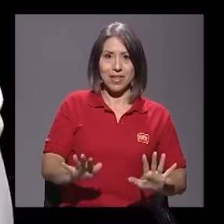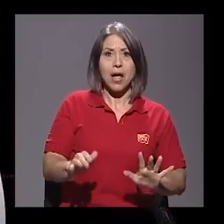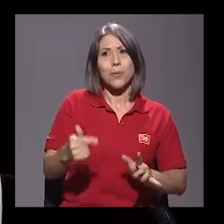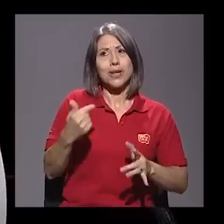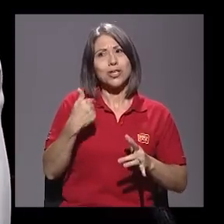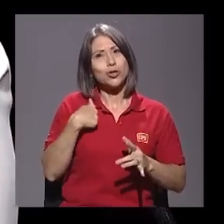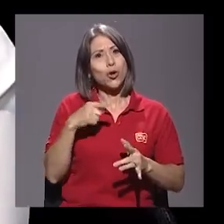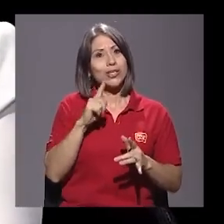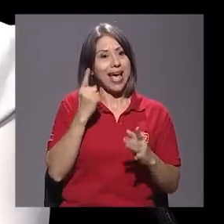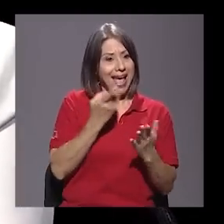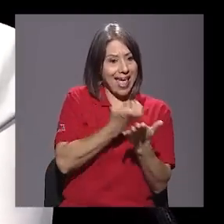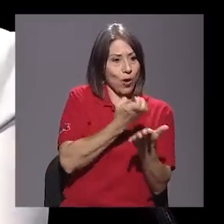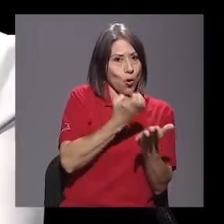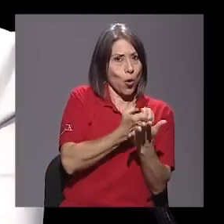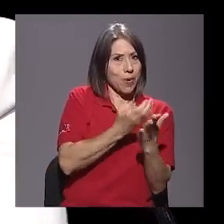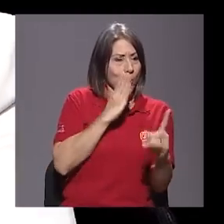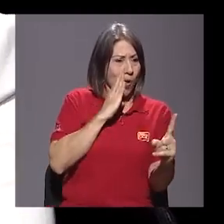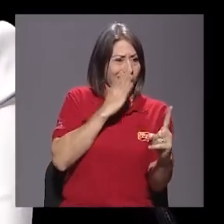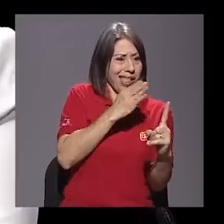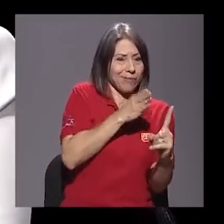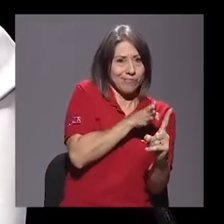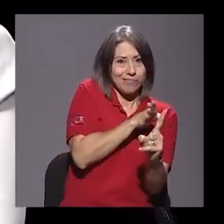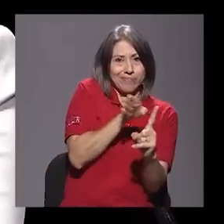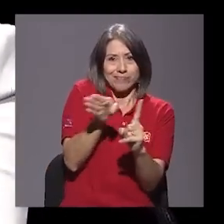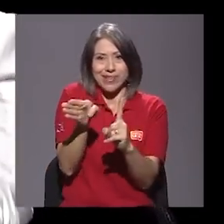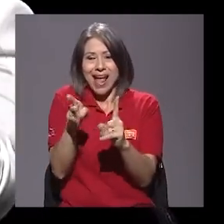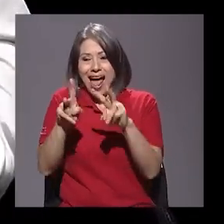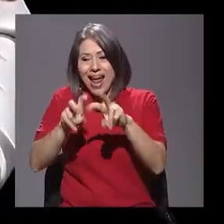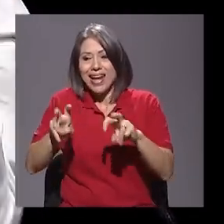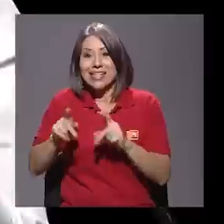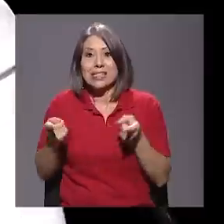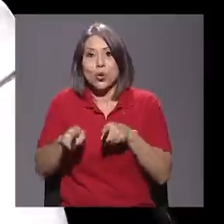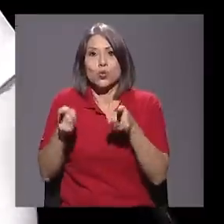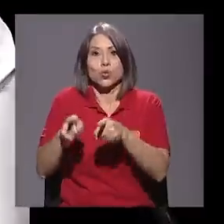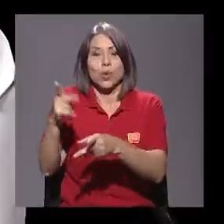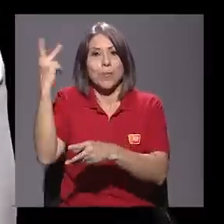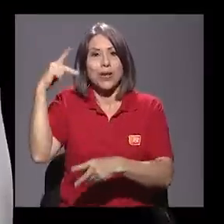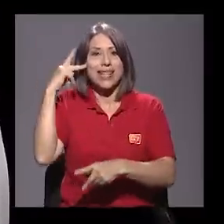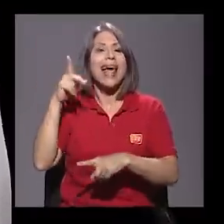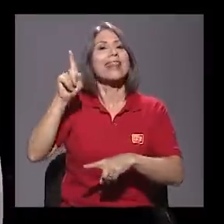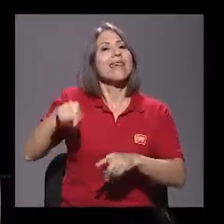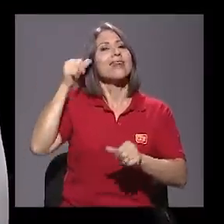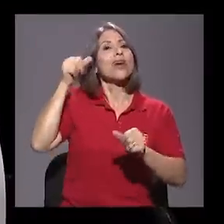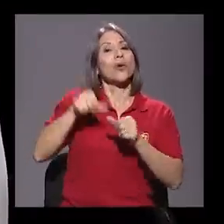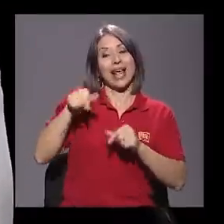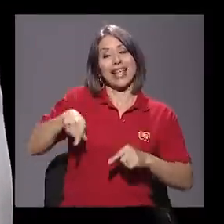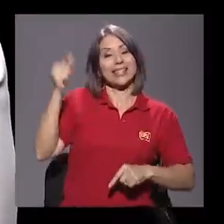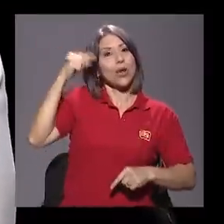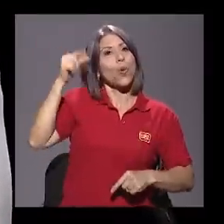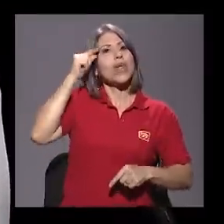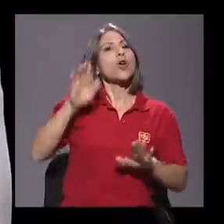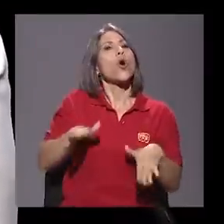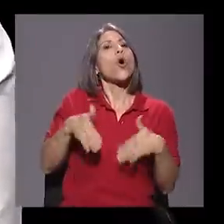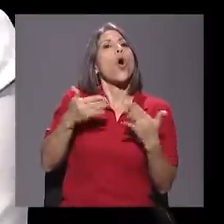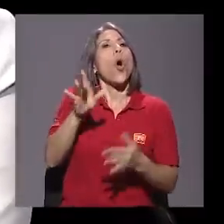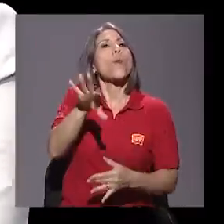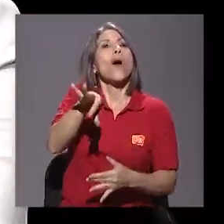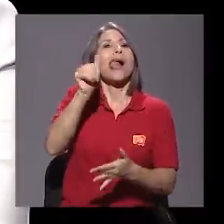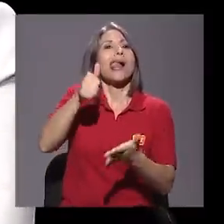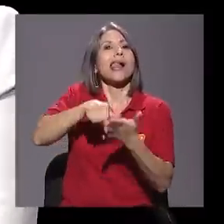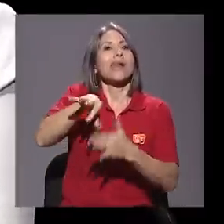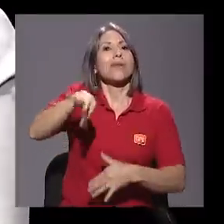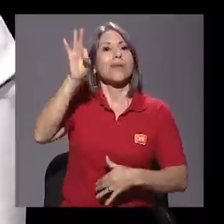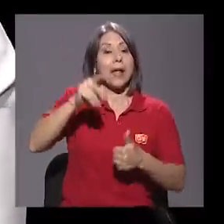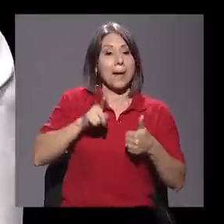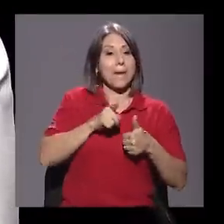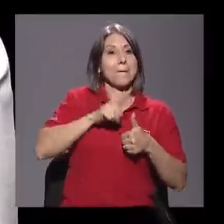un poco del plano económico y quizás me meto un poco a análisis de coyuntura política, pero hay que recordar cómo llega este gobierno a ser electo, ¿verdad?